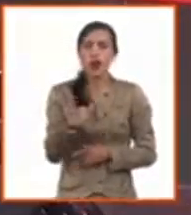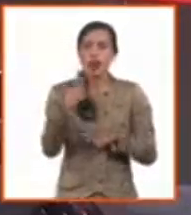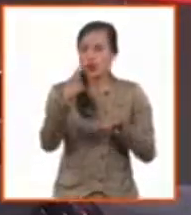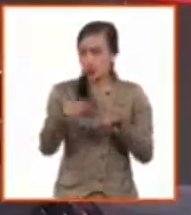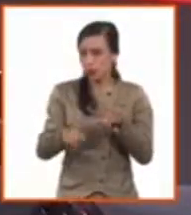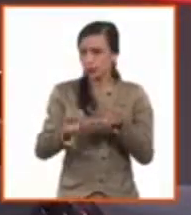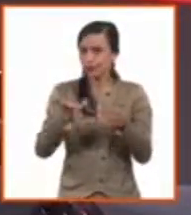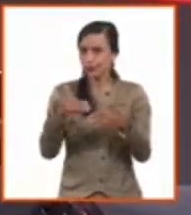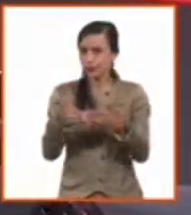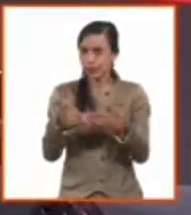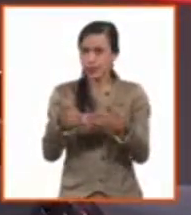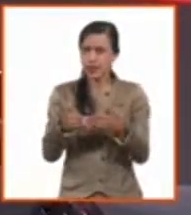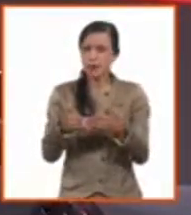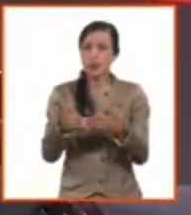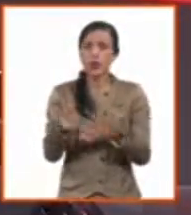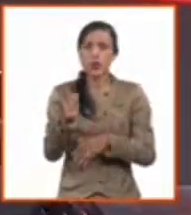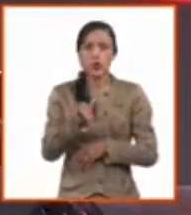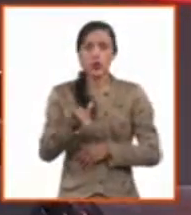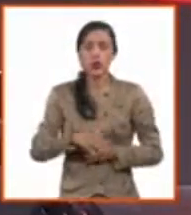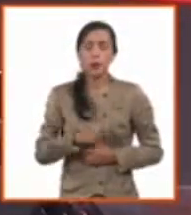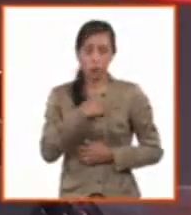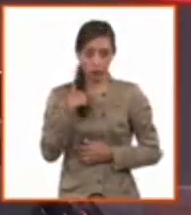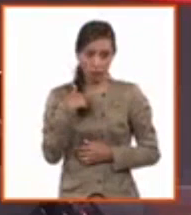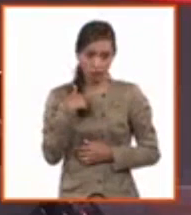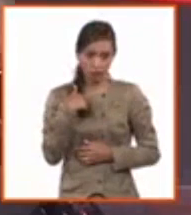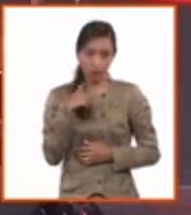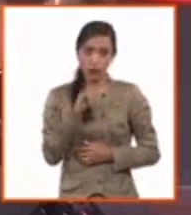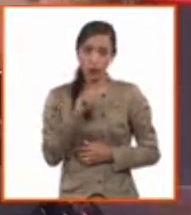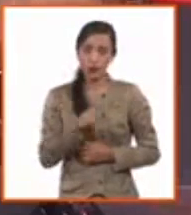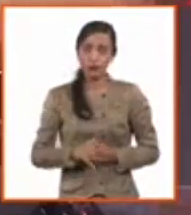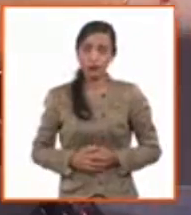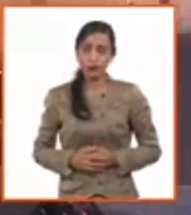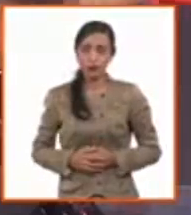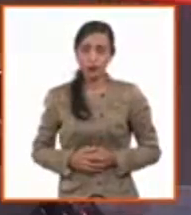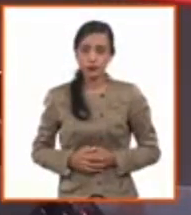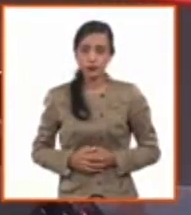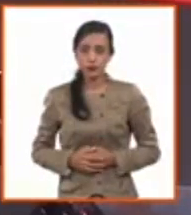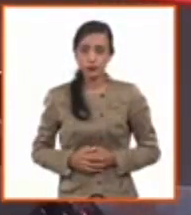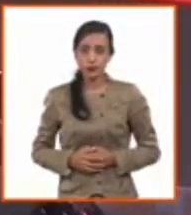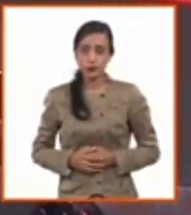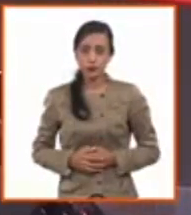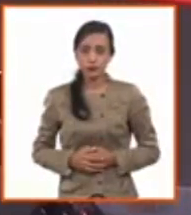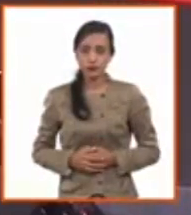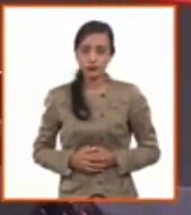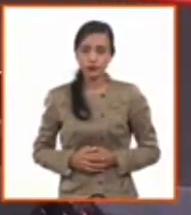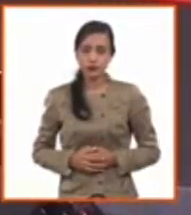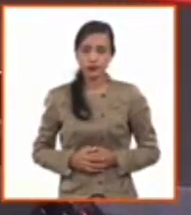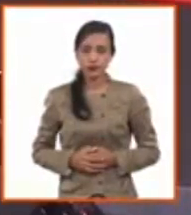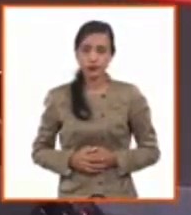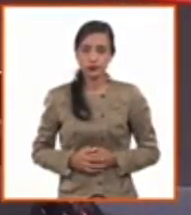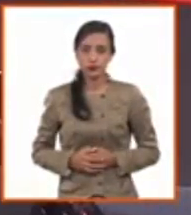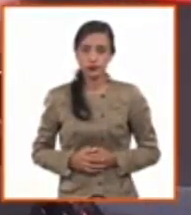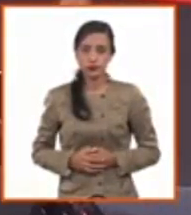genio que es otra pyme privada y que posibilitó